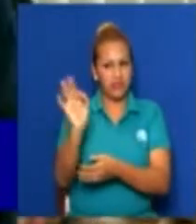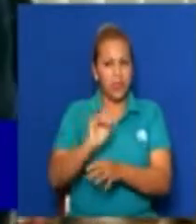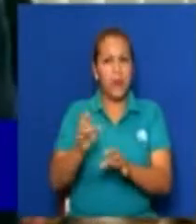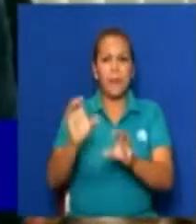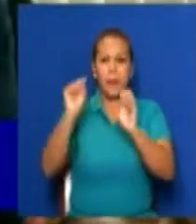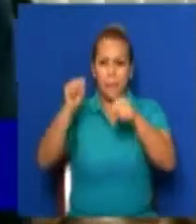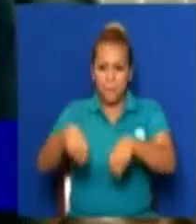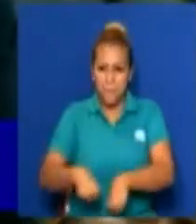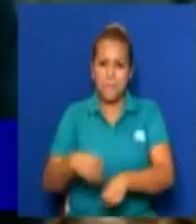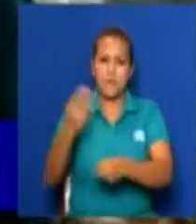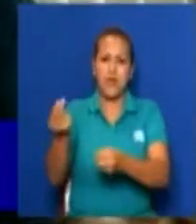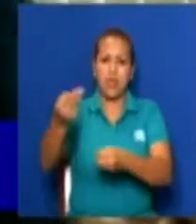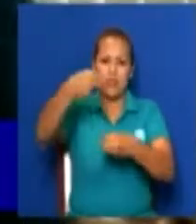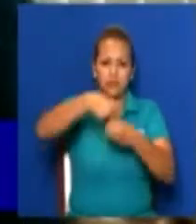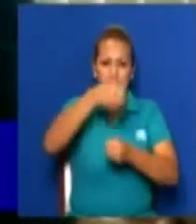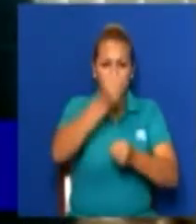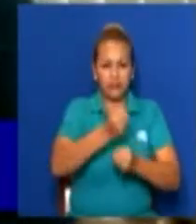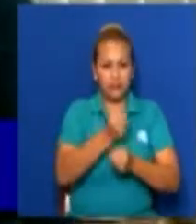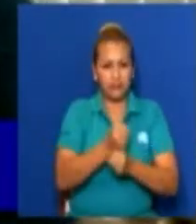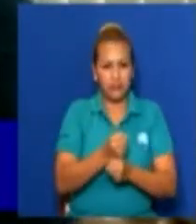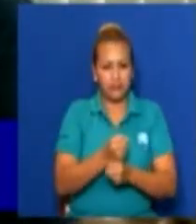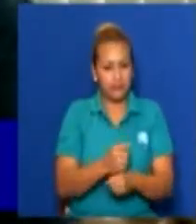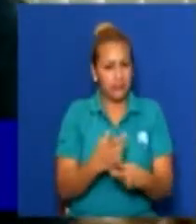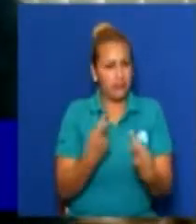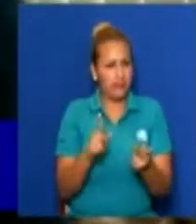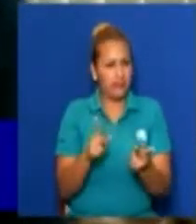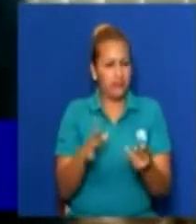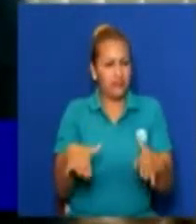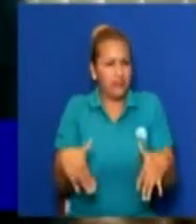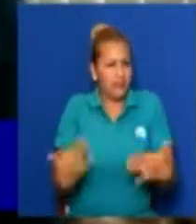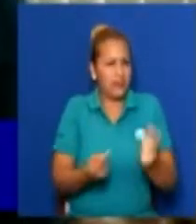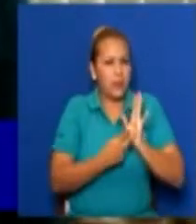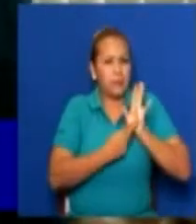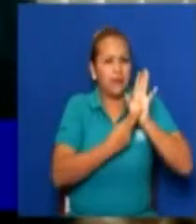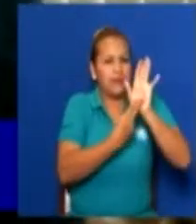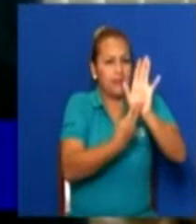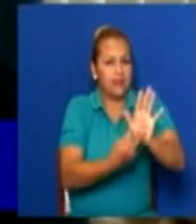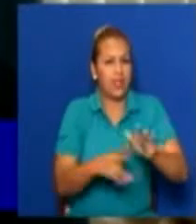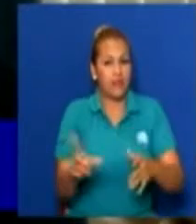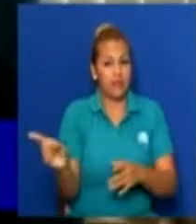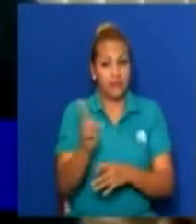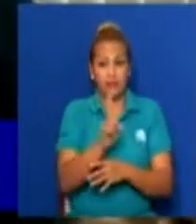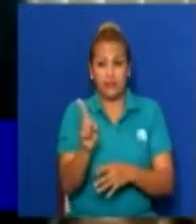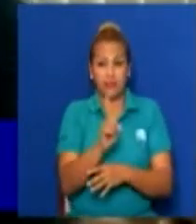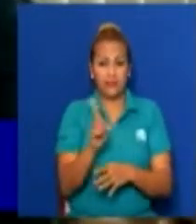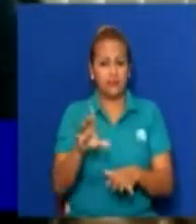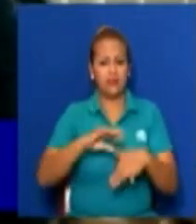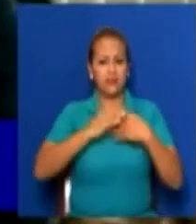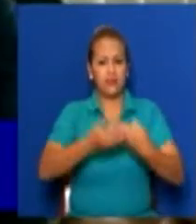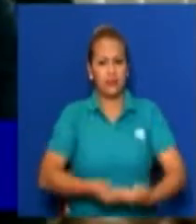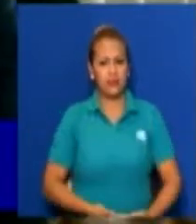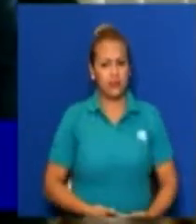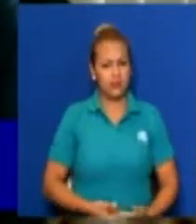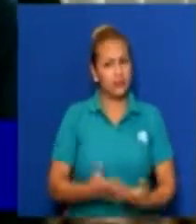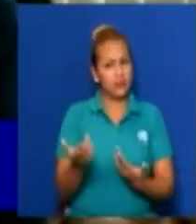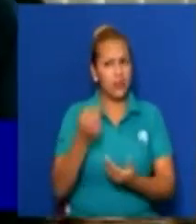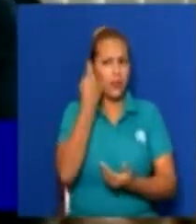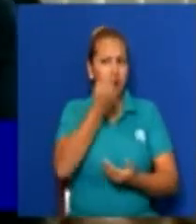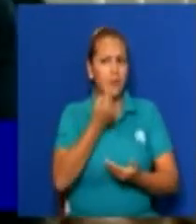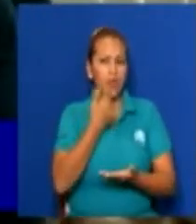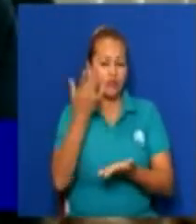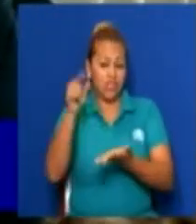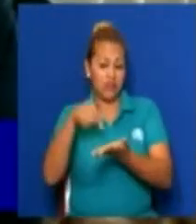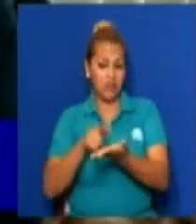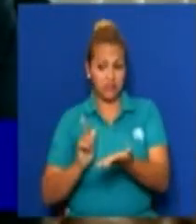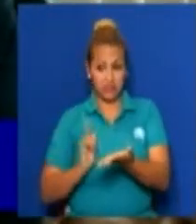empleo, y aún más aquella que presenta la prueba de no embarazo le preguntan si tiene